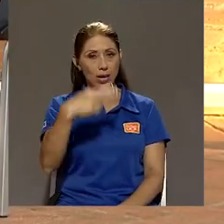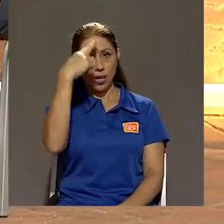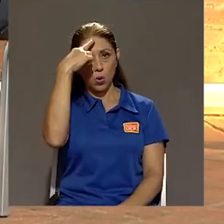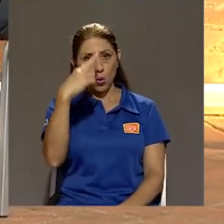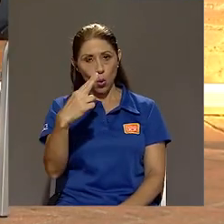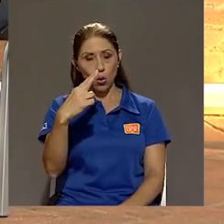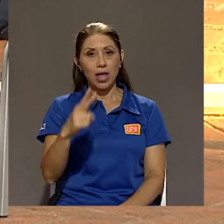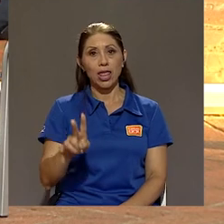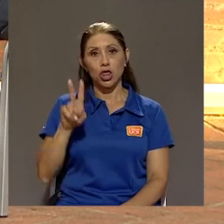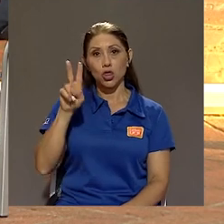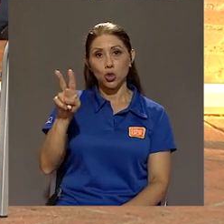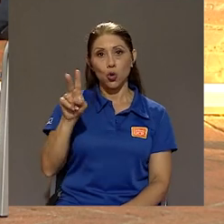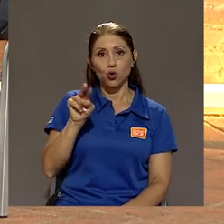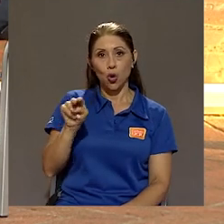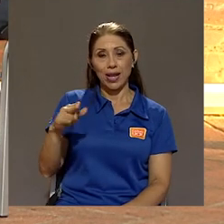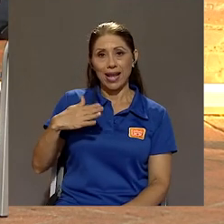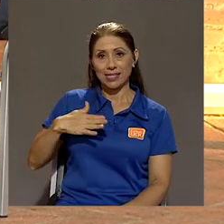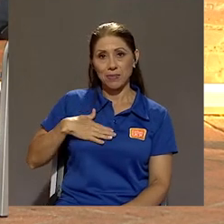dos colegas míos,